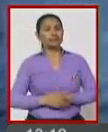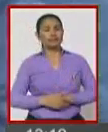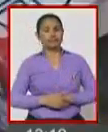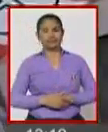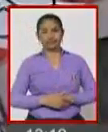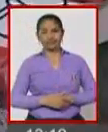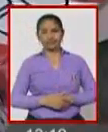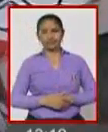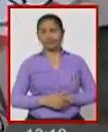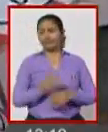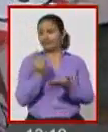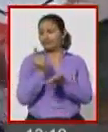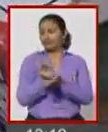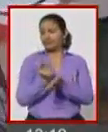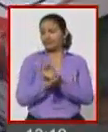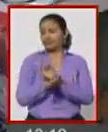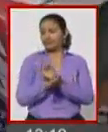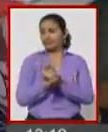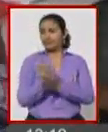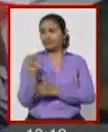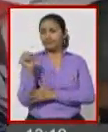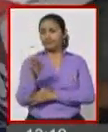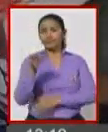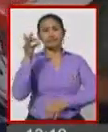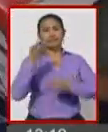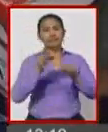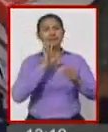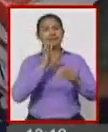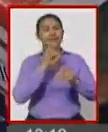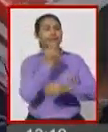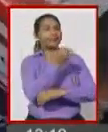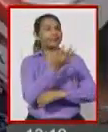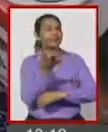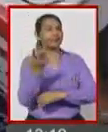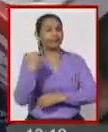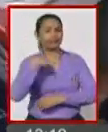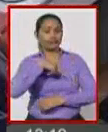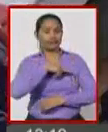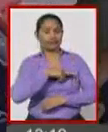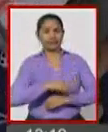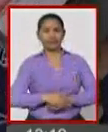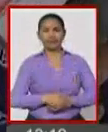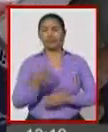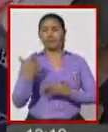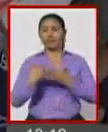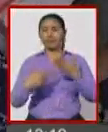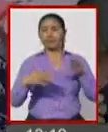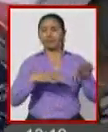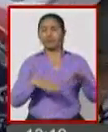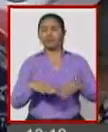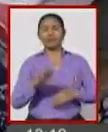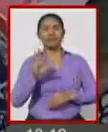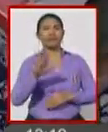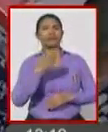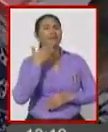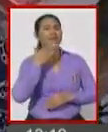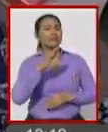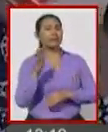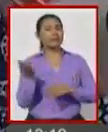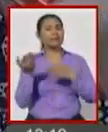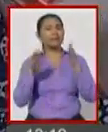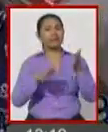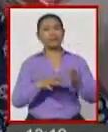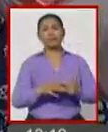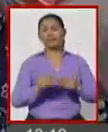una maldición. Los amenazaba que se decía algo a nosotros que pasaba, o su madre moría,